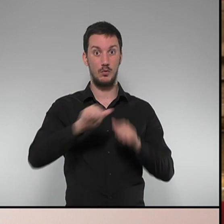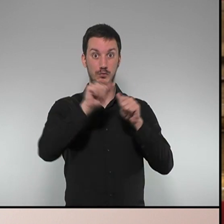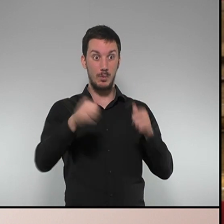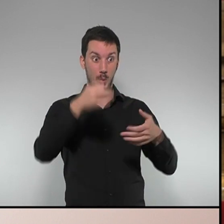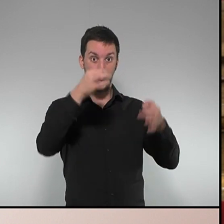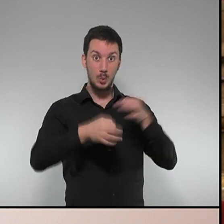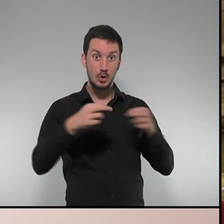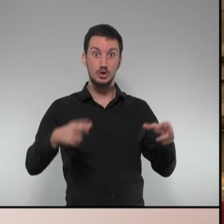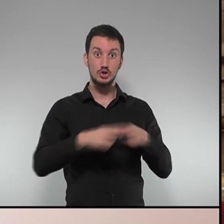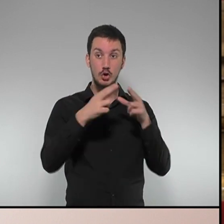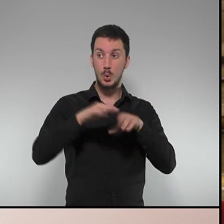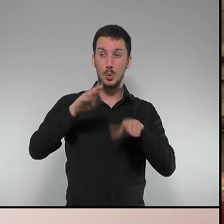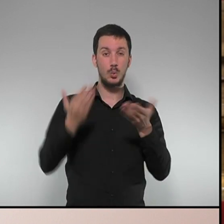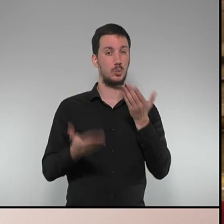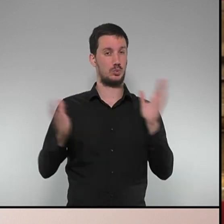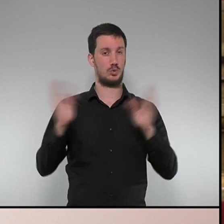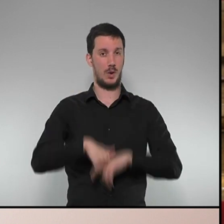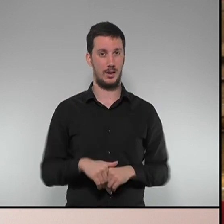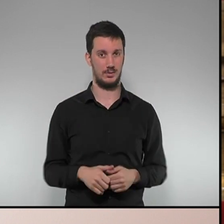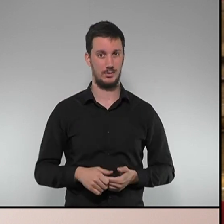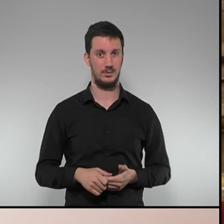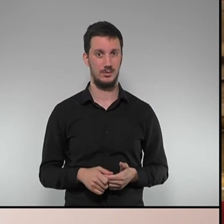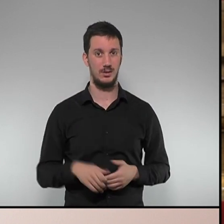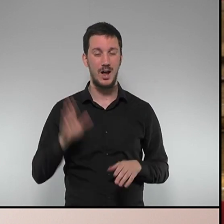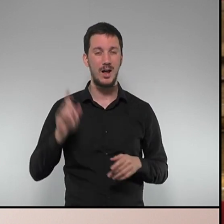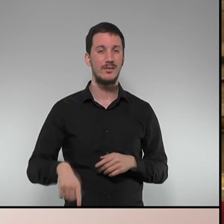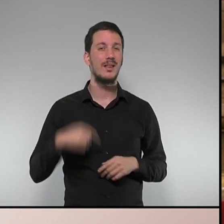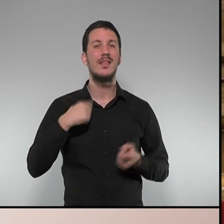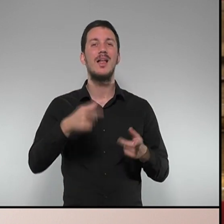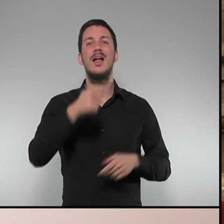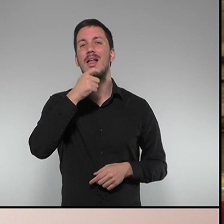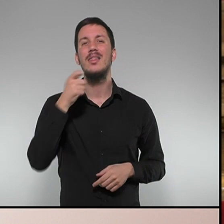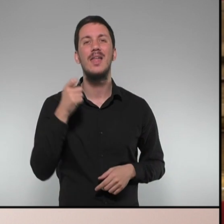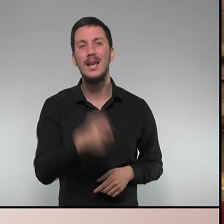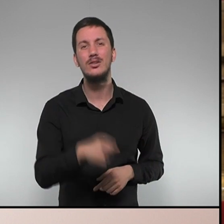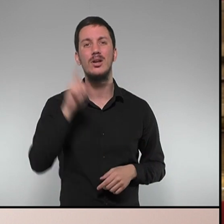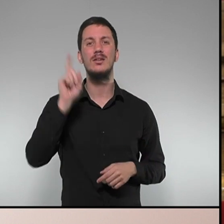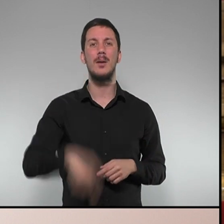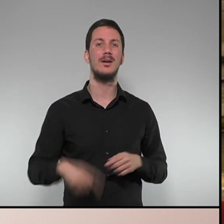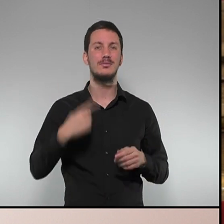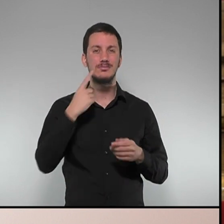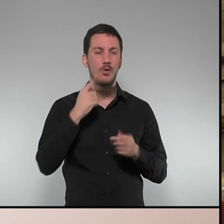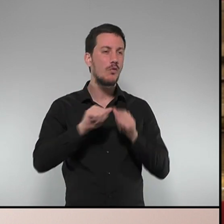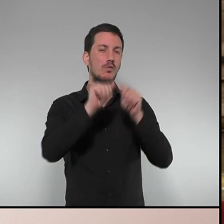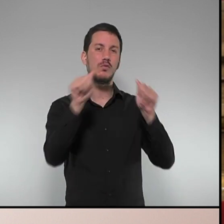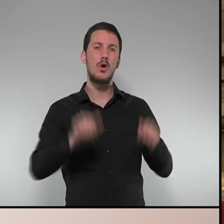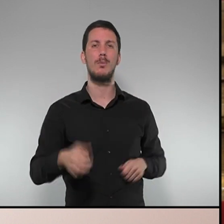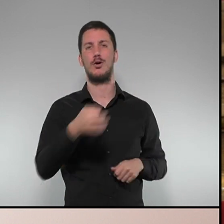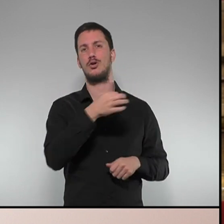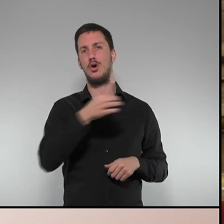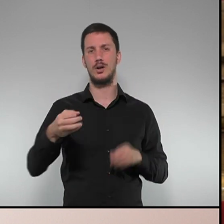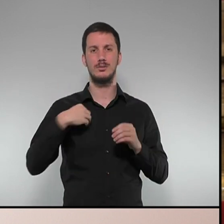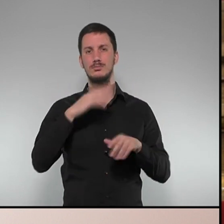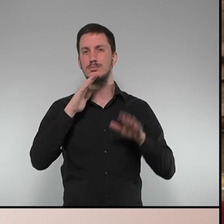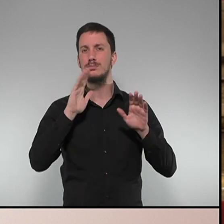económico y social. Unas medidas que legitimen el delito, disparan el efecto llamada y utilizan de forma irregular el dinero que han